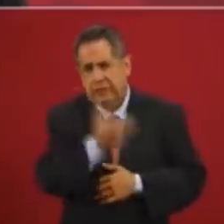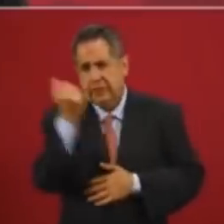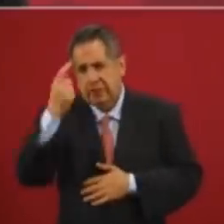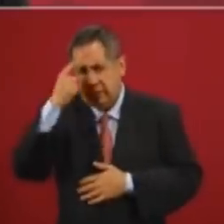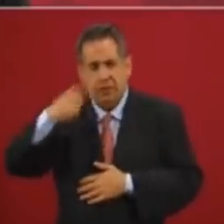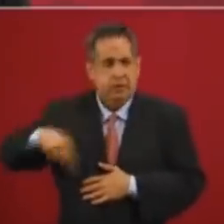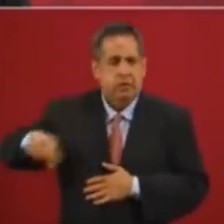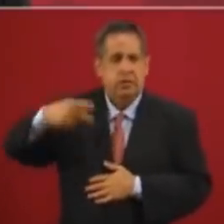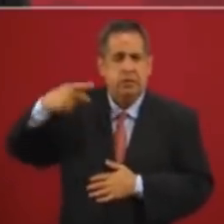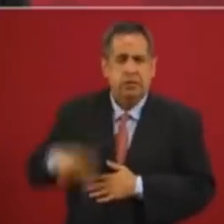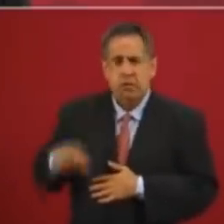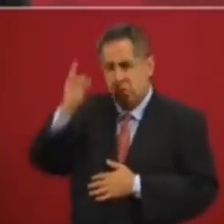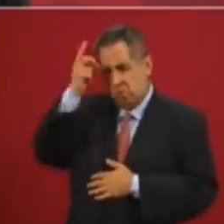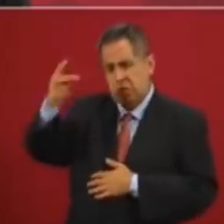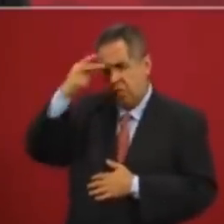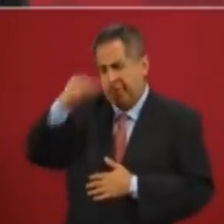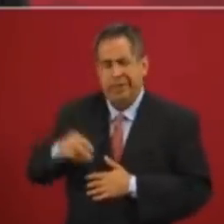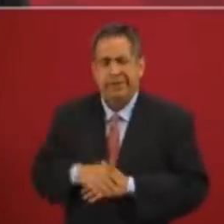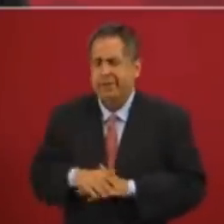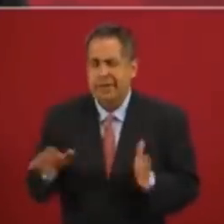del patrimonio nacional.